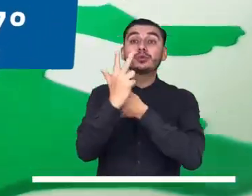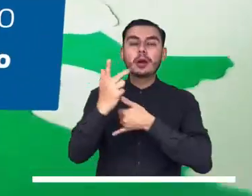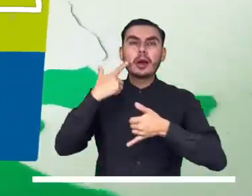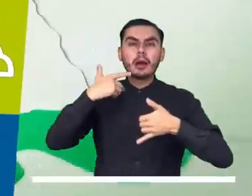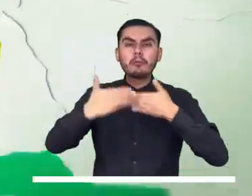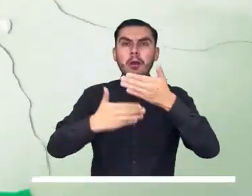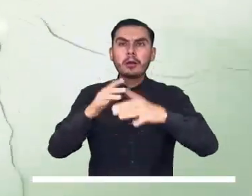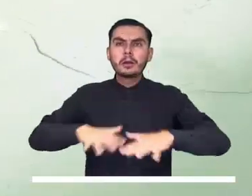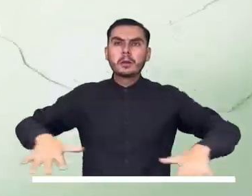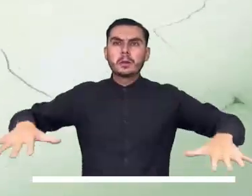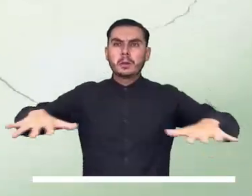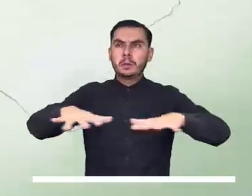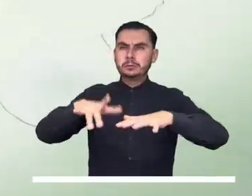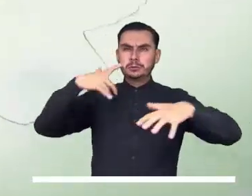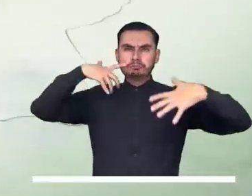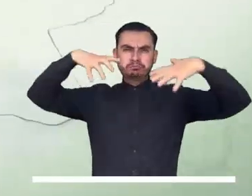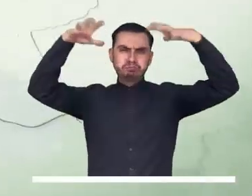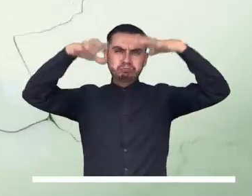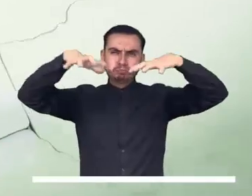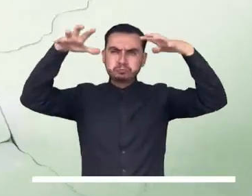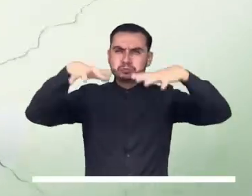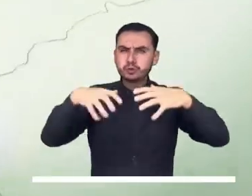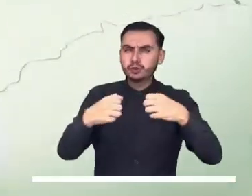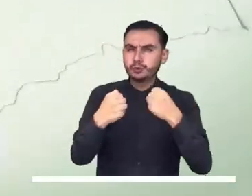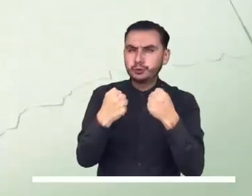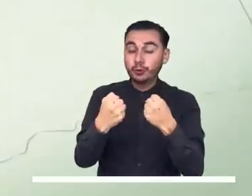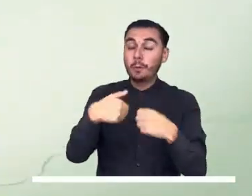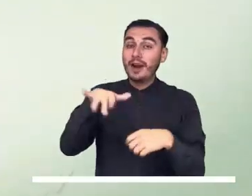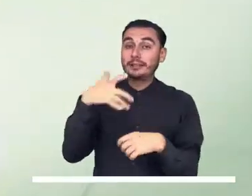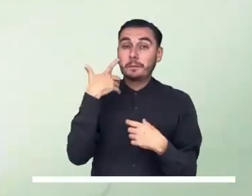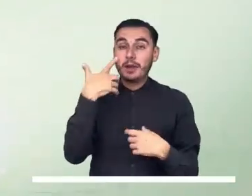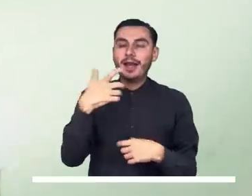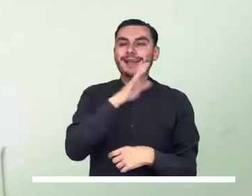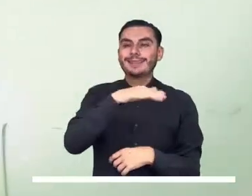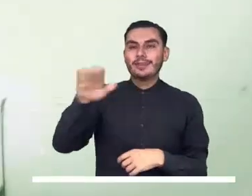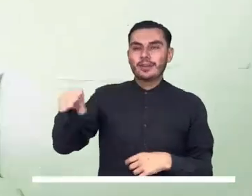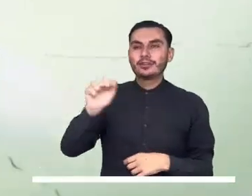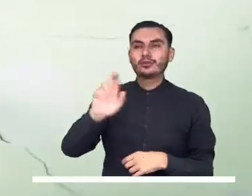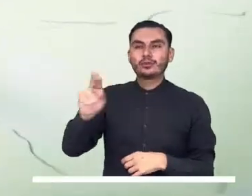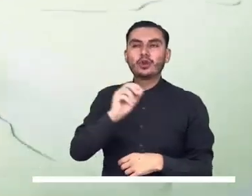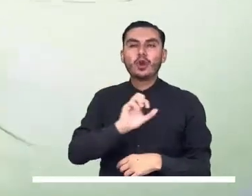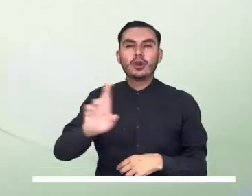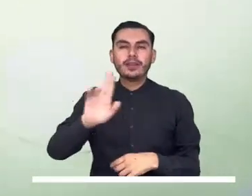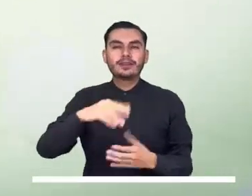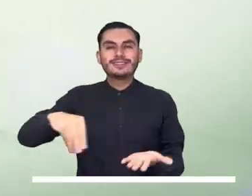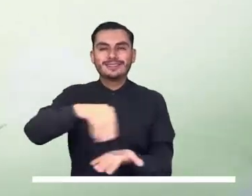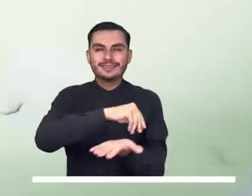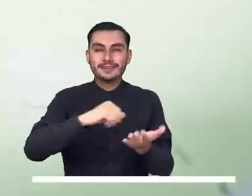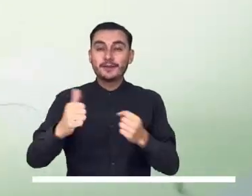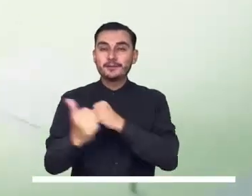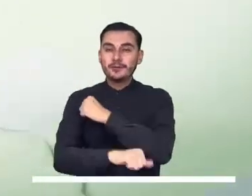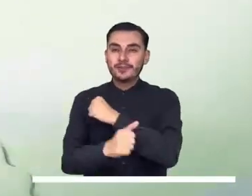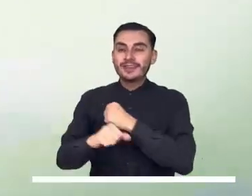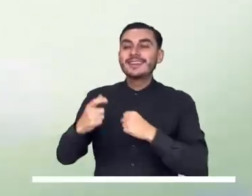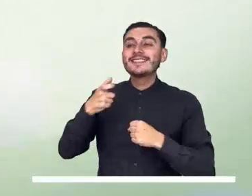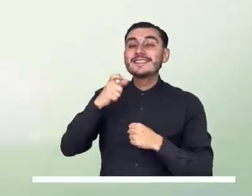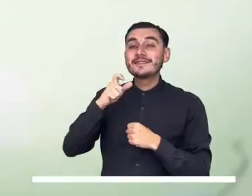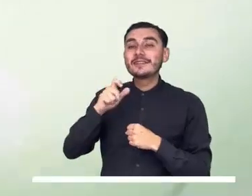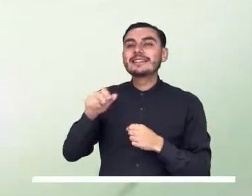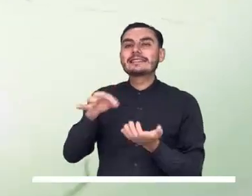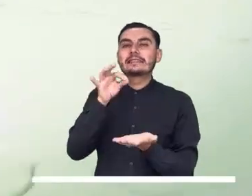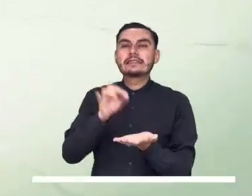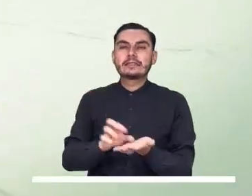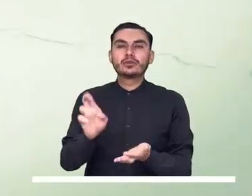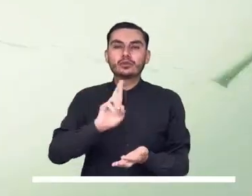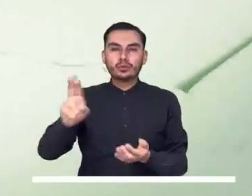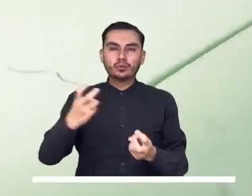de Nariño. Los departamentos andinos recibirán altos volúmenes de lluvia, especialmente Antioquia, sur y oriente